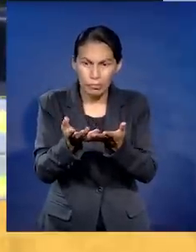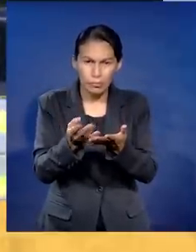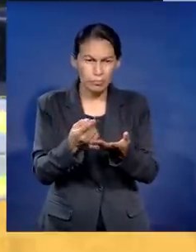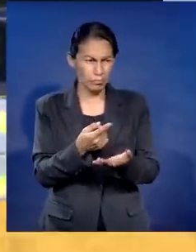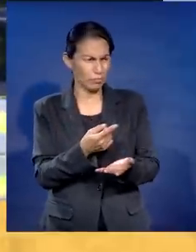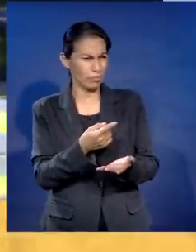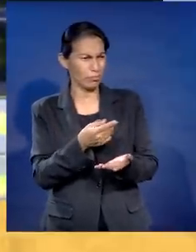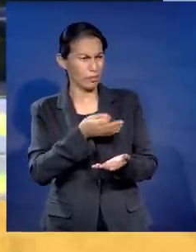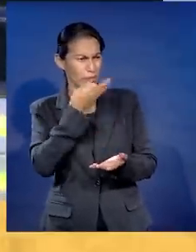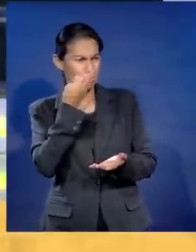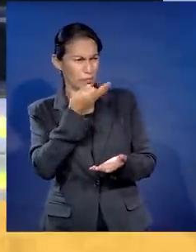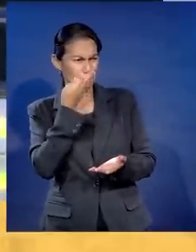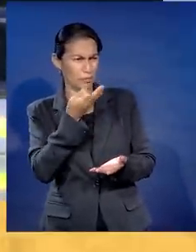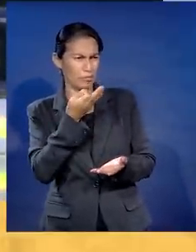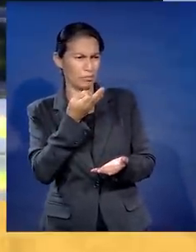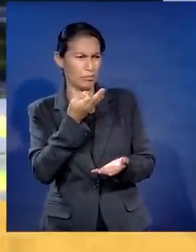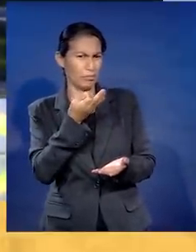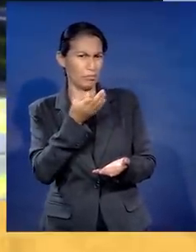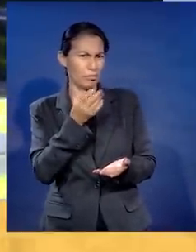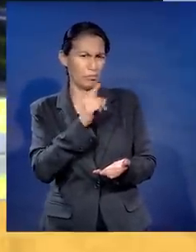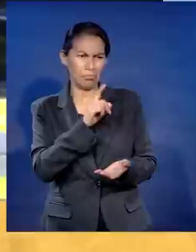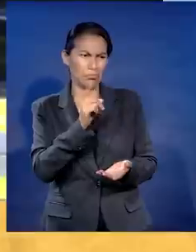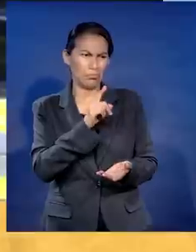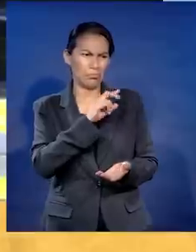esposa? Fíjense lo que me dijo. Dice, ¿flores?